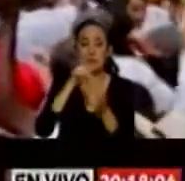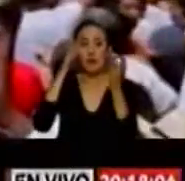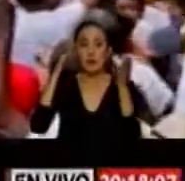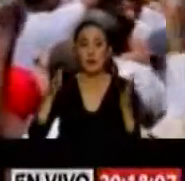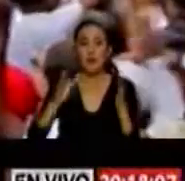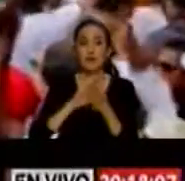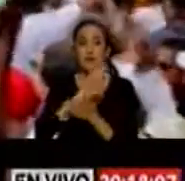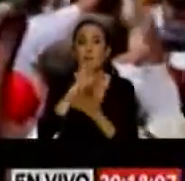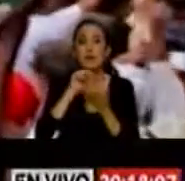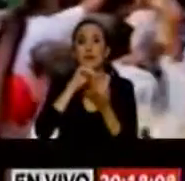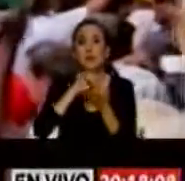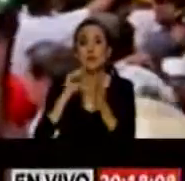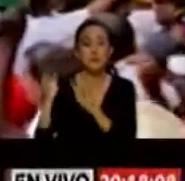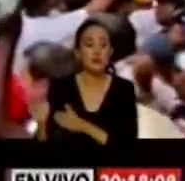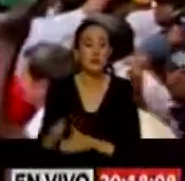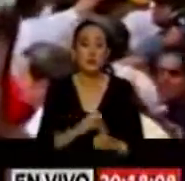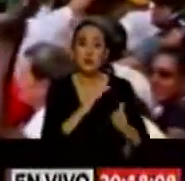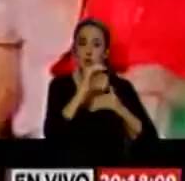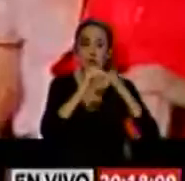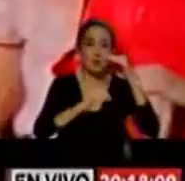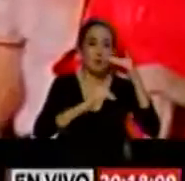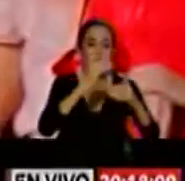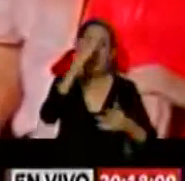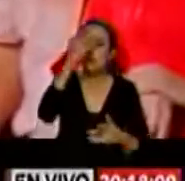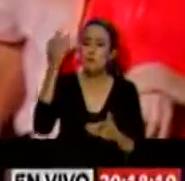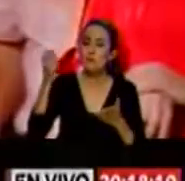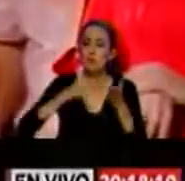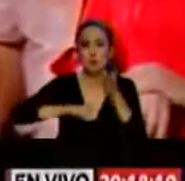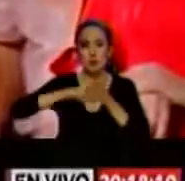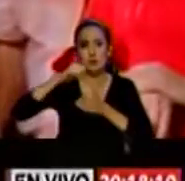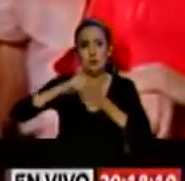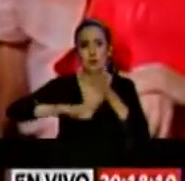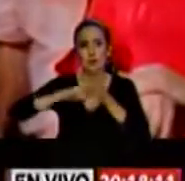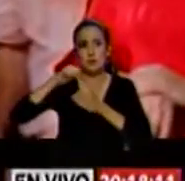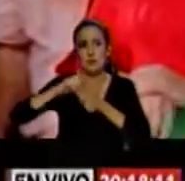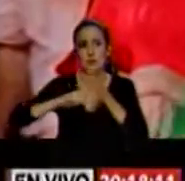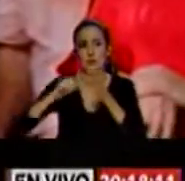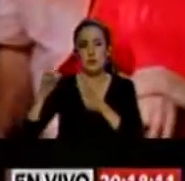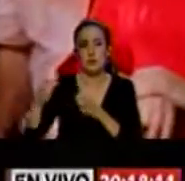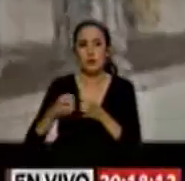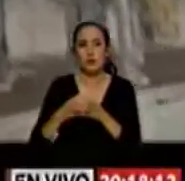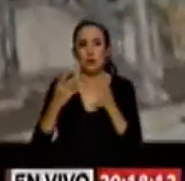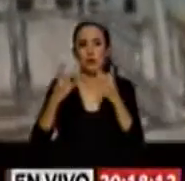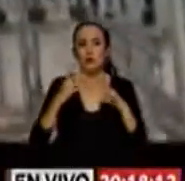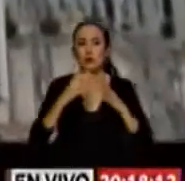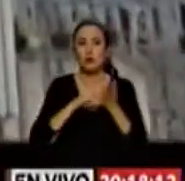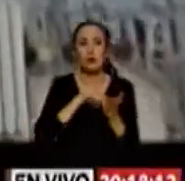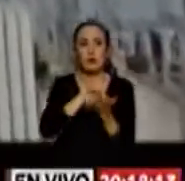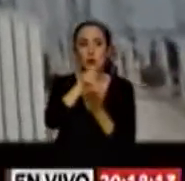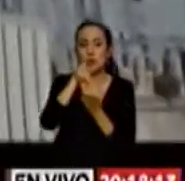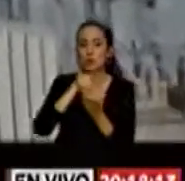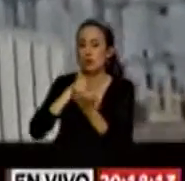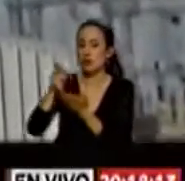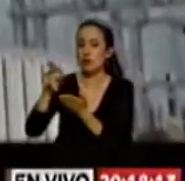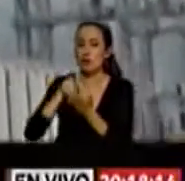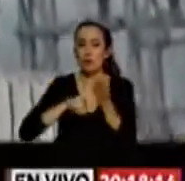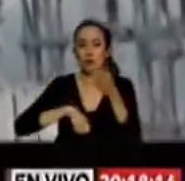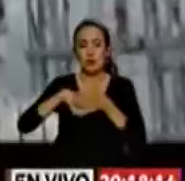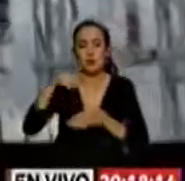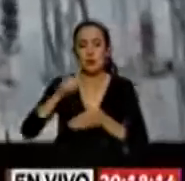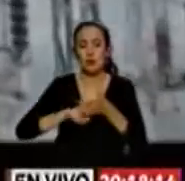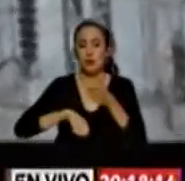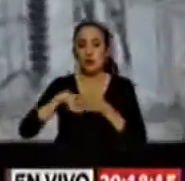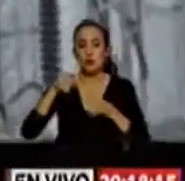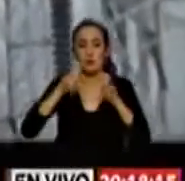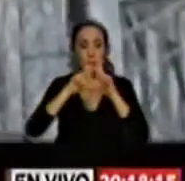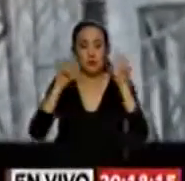Segovia, por los procesos precontractual, contractual, ejecución y liquidación de los contratos suscritos por la empresa pública